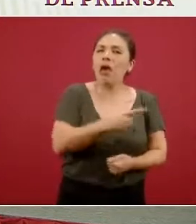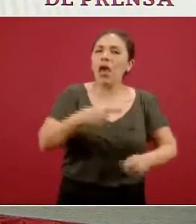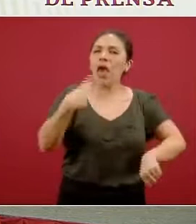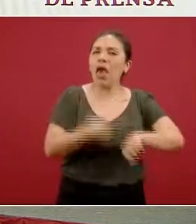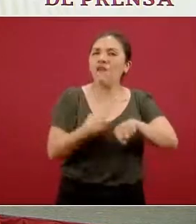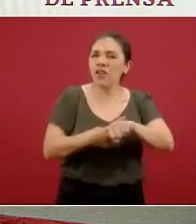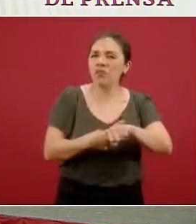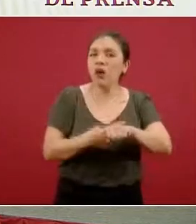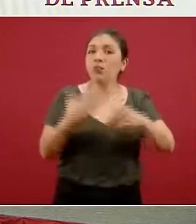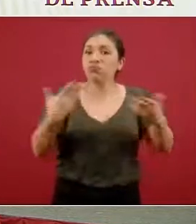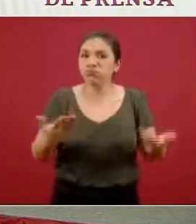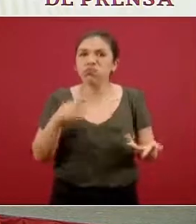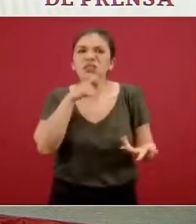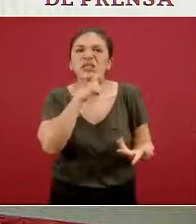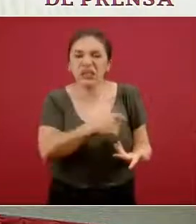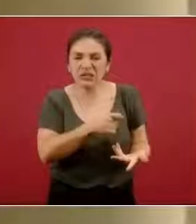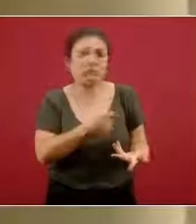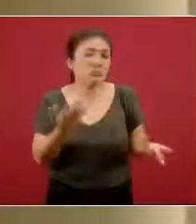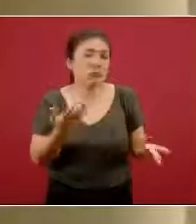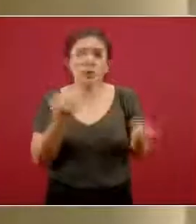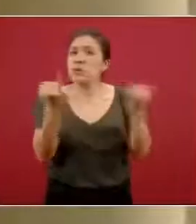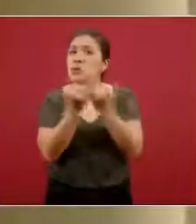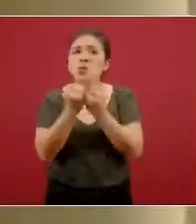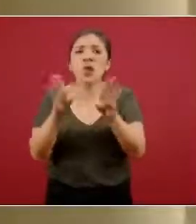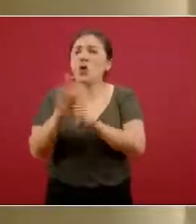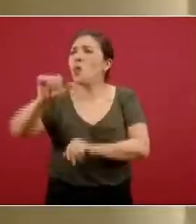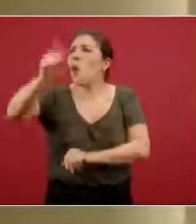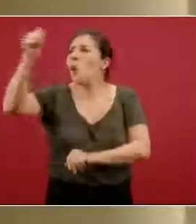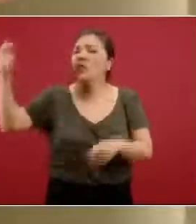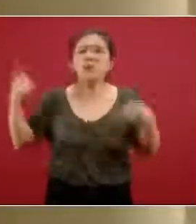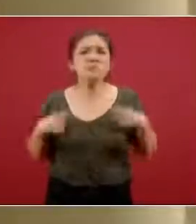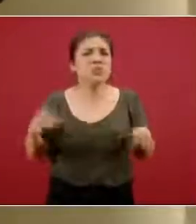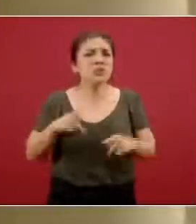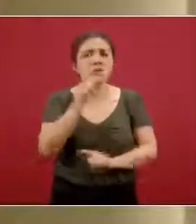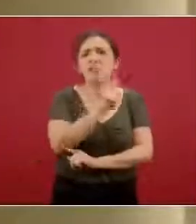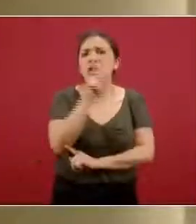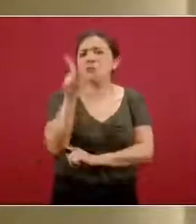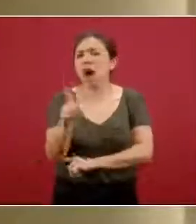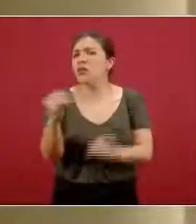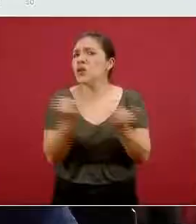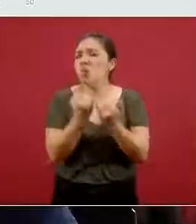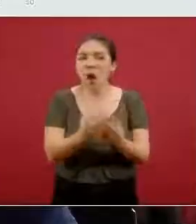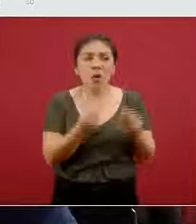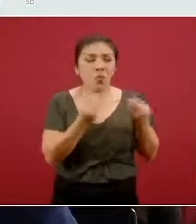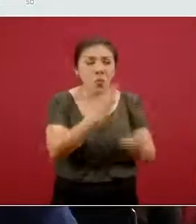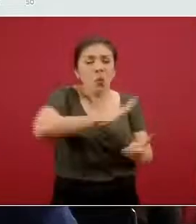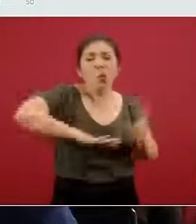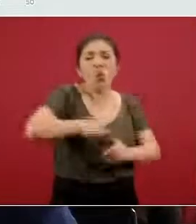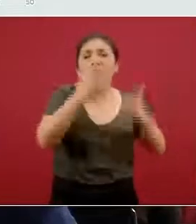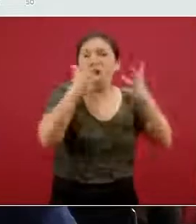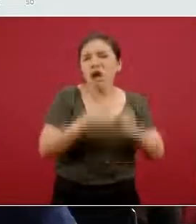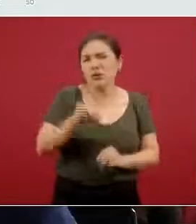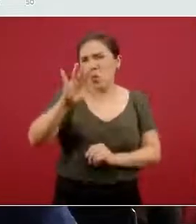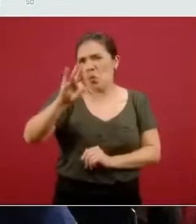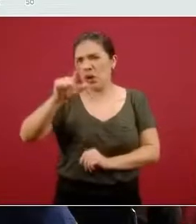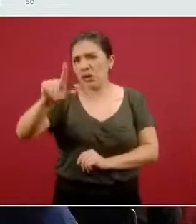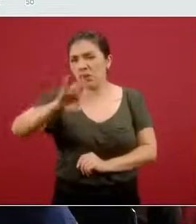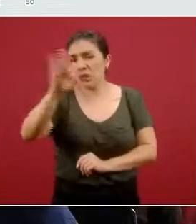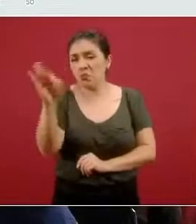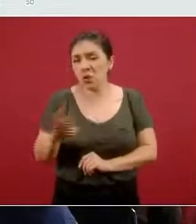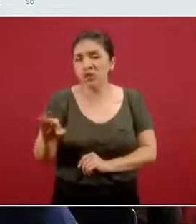de la población en general, es decir, más allá de ser profesionales de la salud, también una buena parte de ellos, el